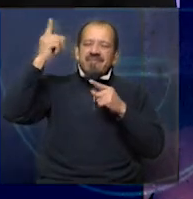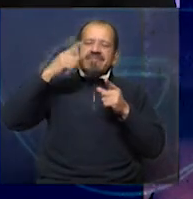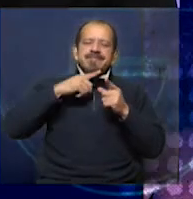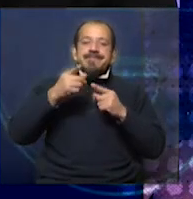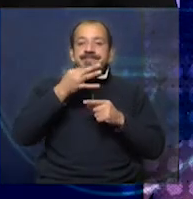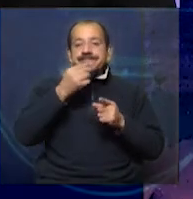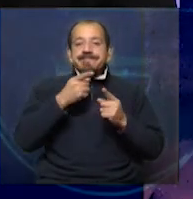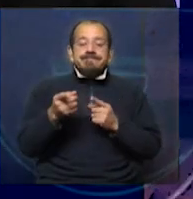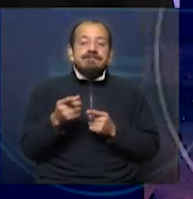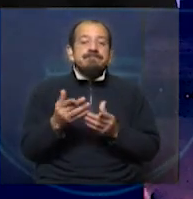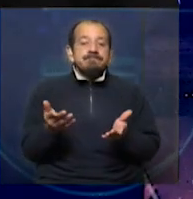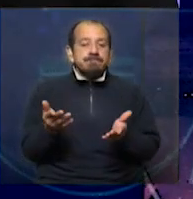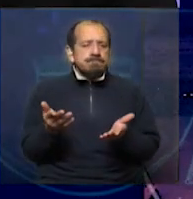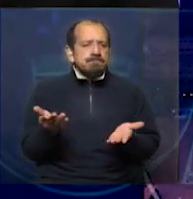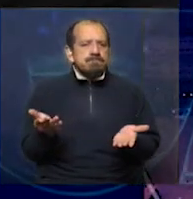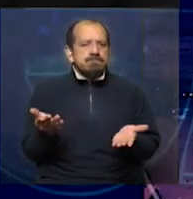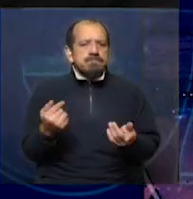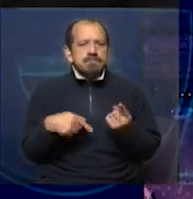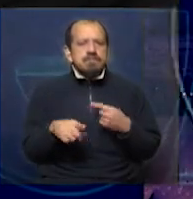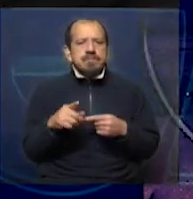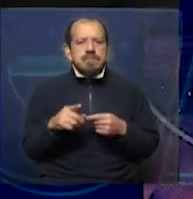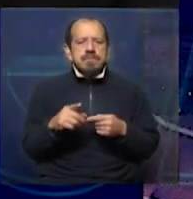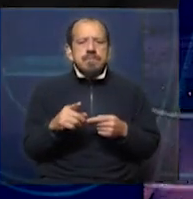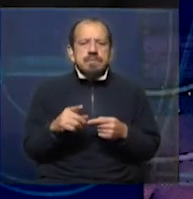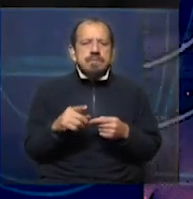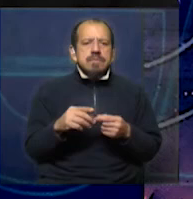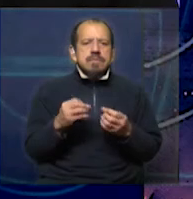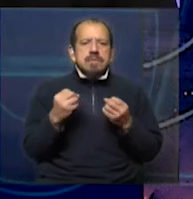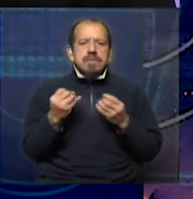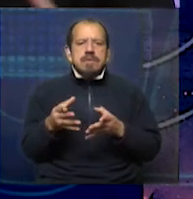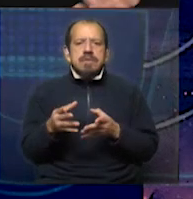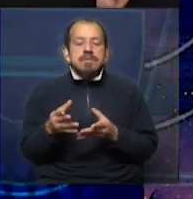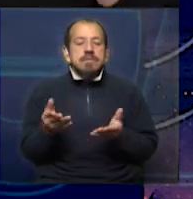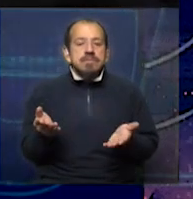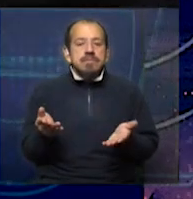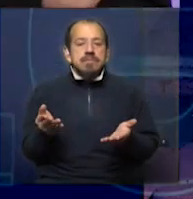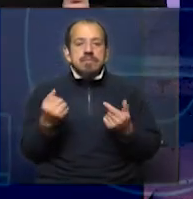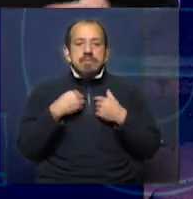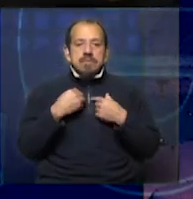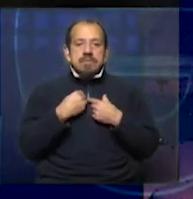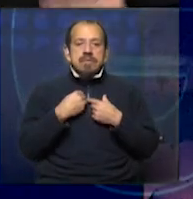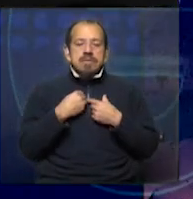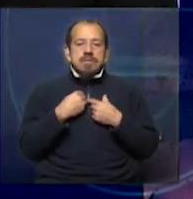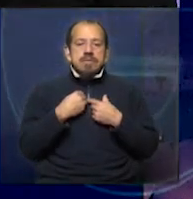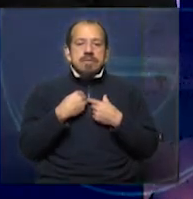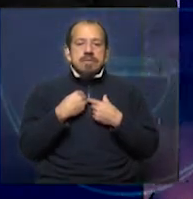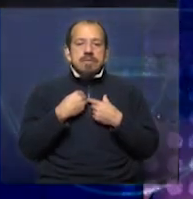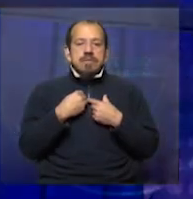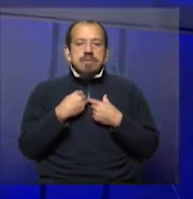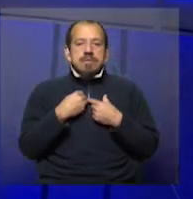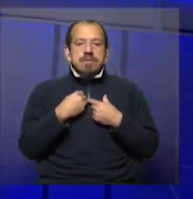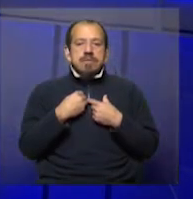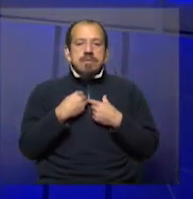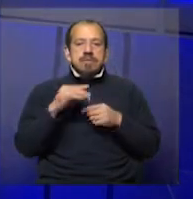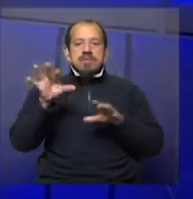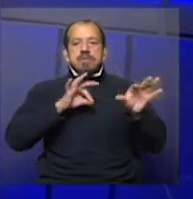dijo, chao, que quedó de cara, ¿no? Porque dice, nosotros recibimos mucho. Claro, ellos